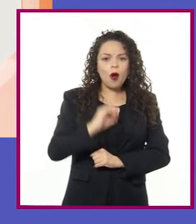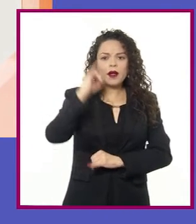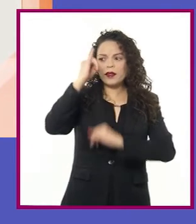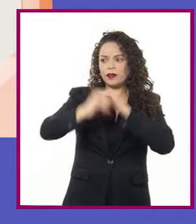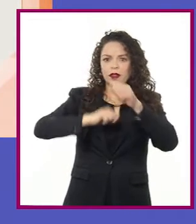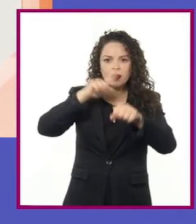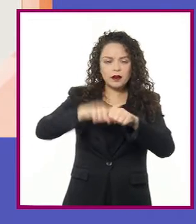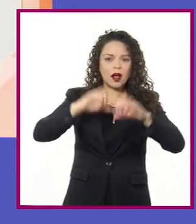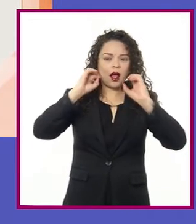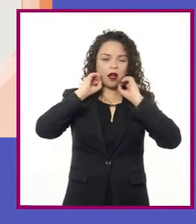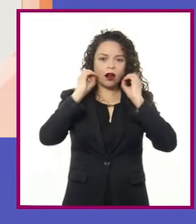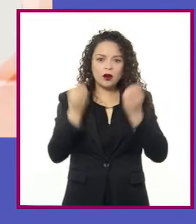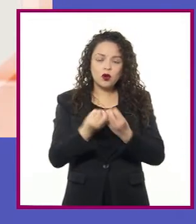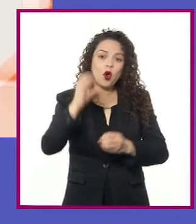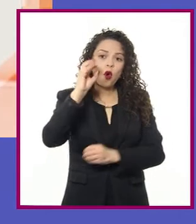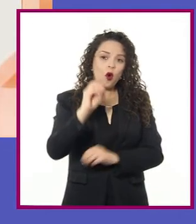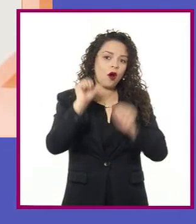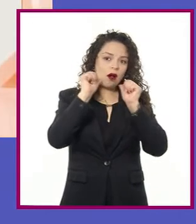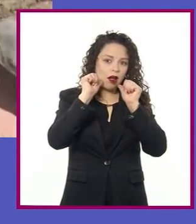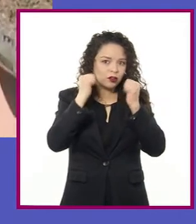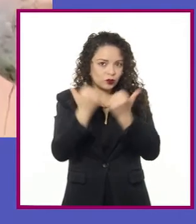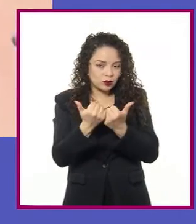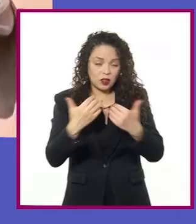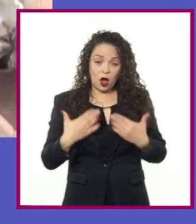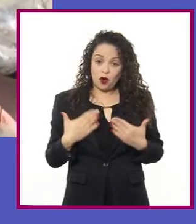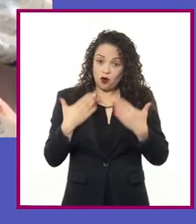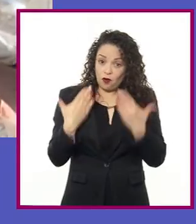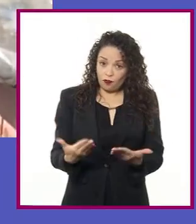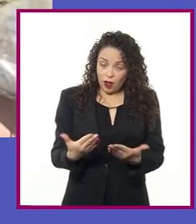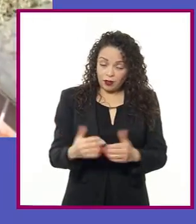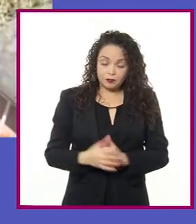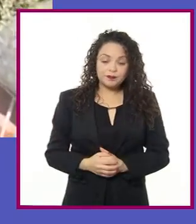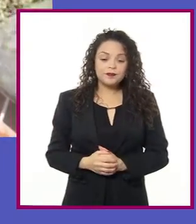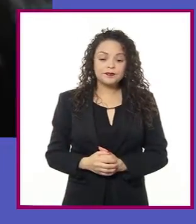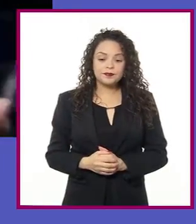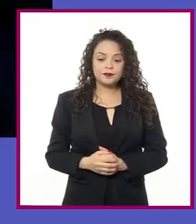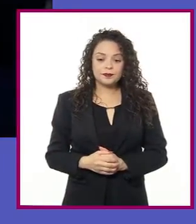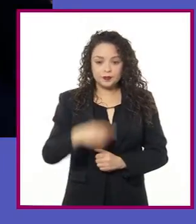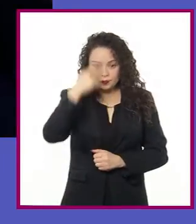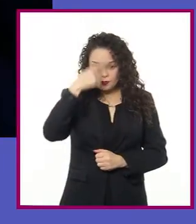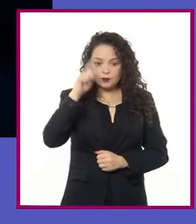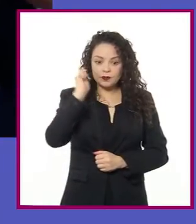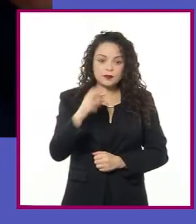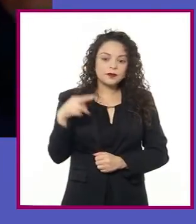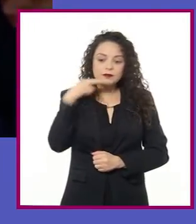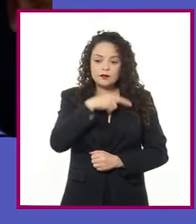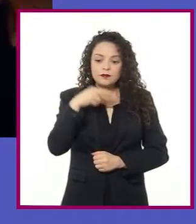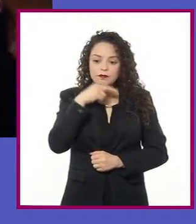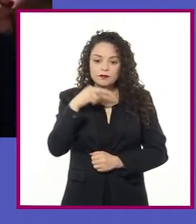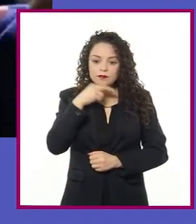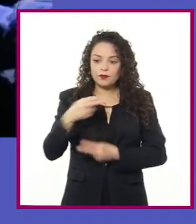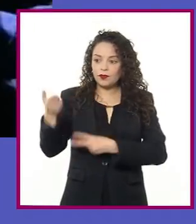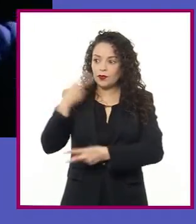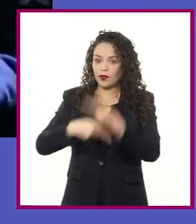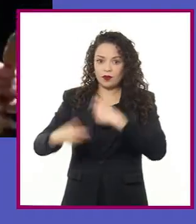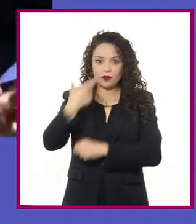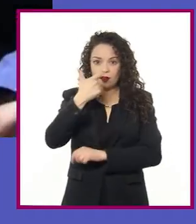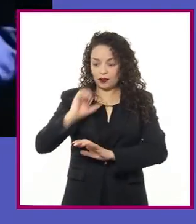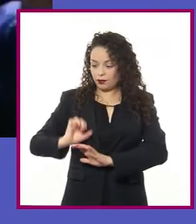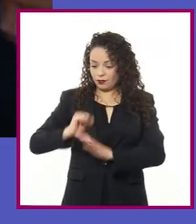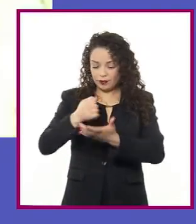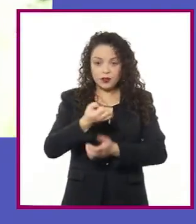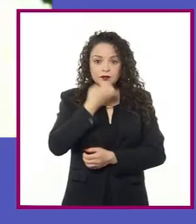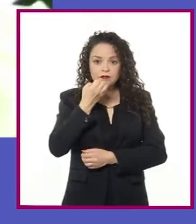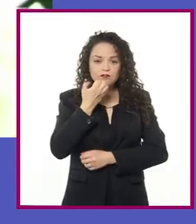u organizaciones civiles confiables. Una opción inmediata para tener ingresos en la escuela es gestionar con los